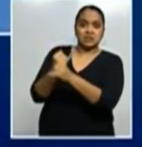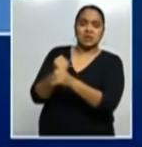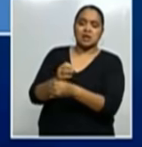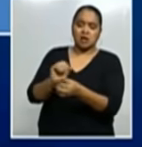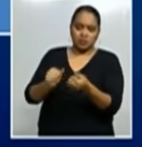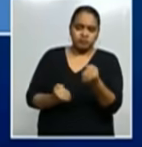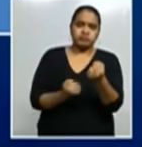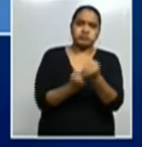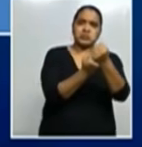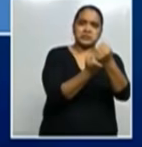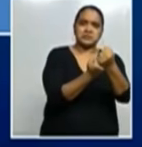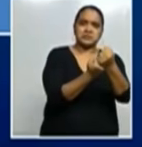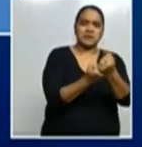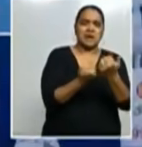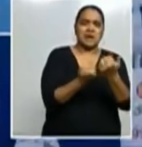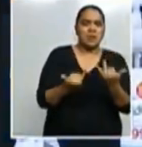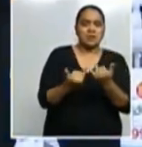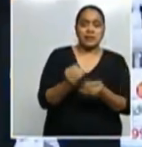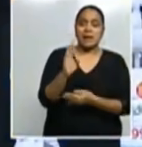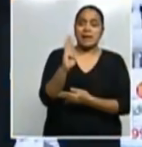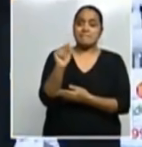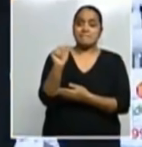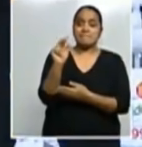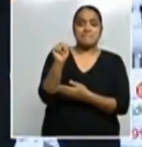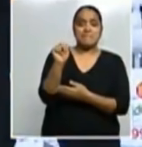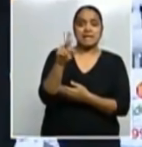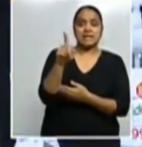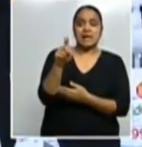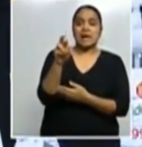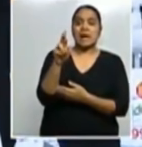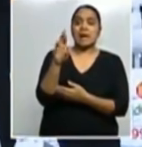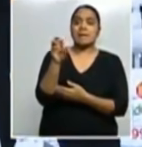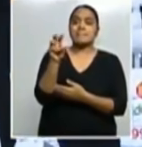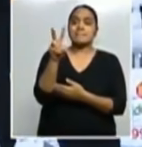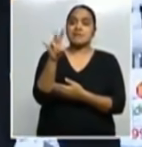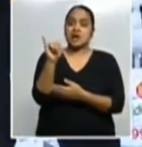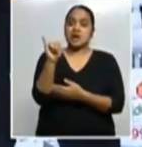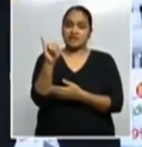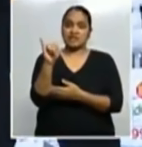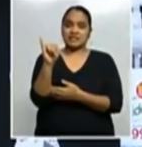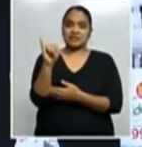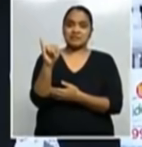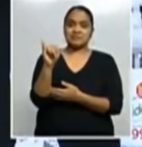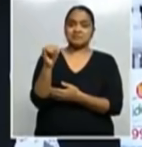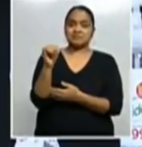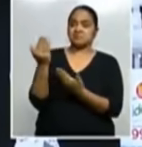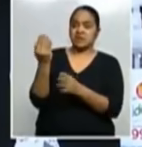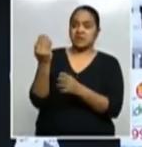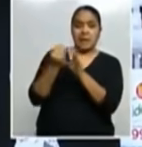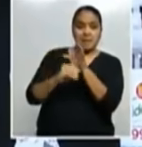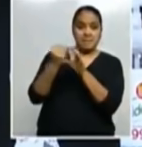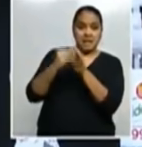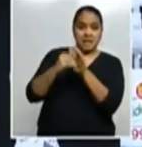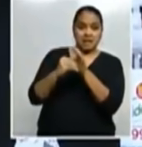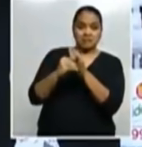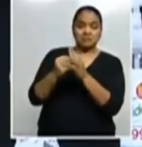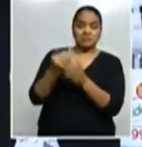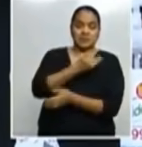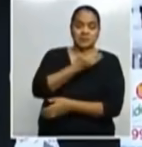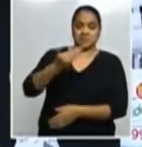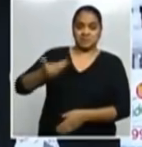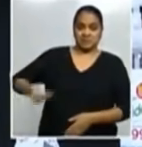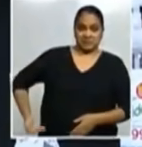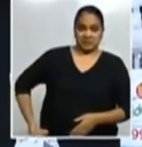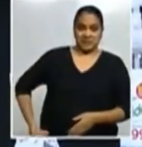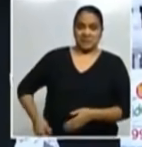apoyo al agro y a la MIPYME, Banprovi ha hecho un gran esfuerzo. Yo quisiera pedirle a la presidenta de Banprovi, Mayra Falk, que le ha